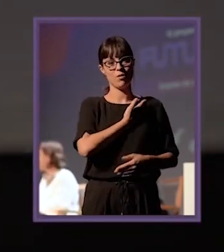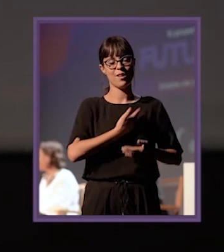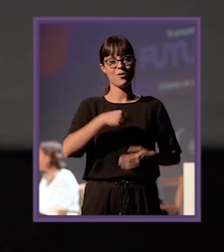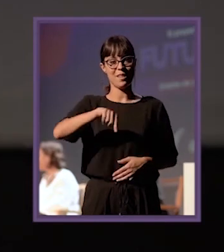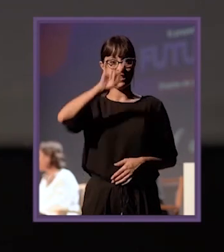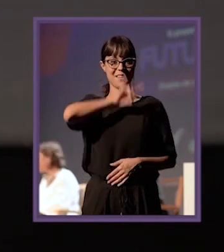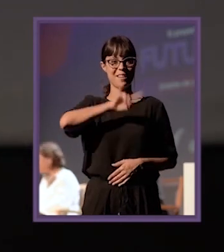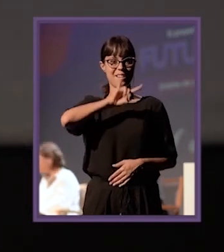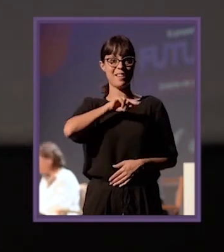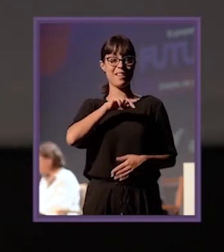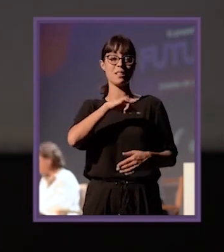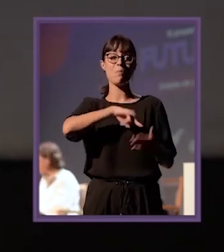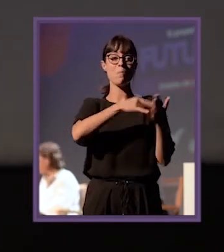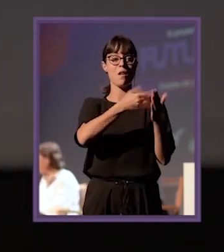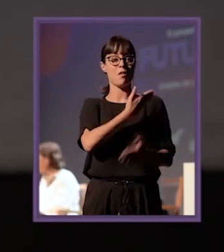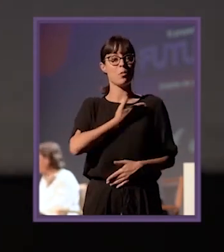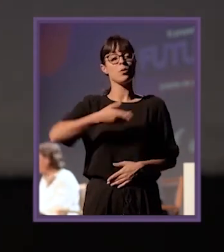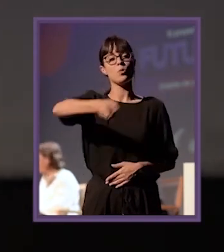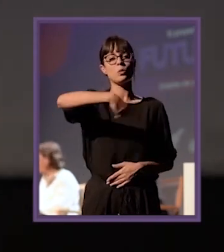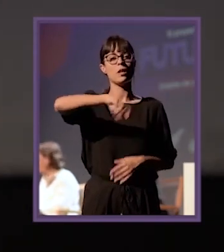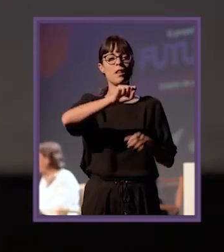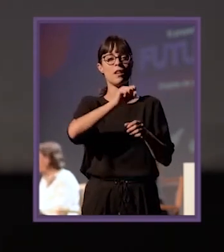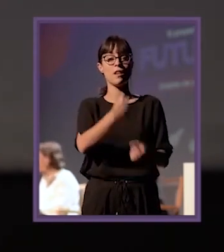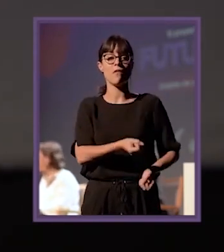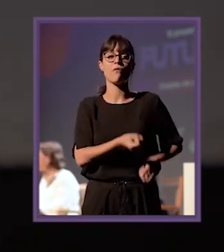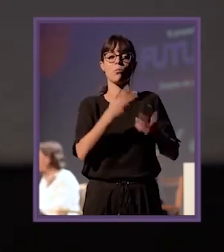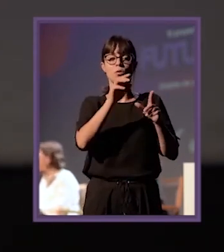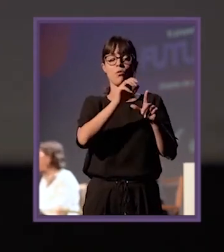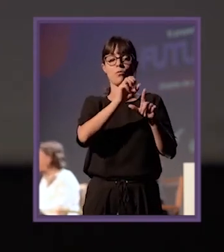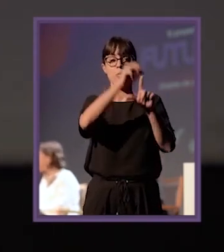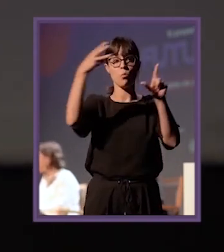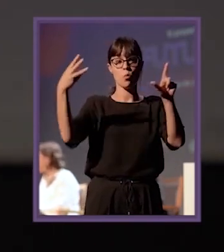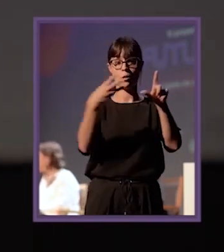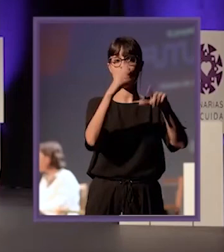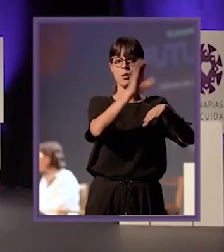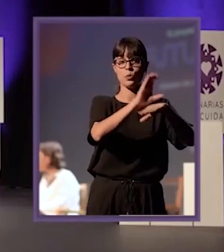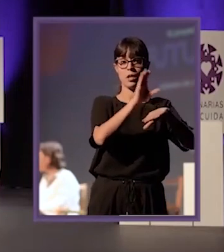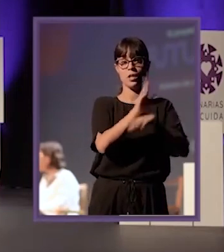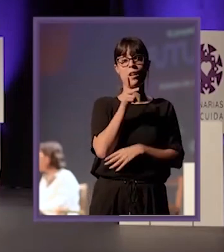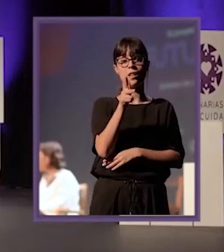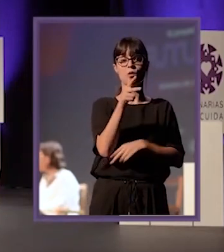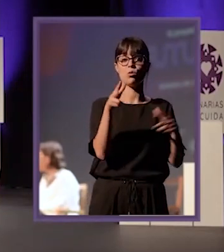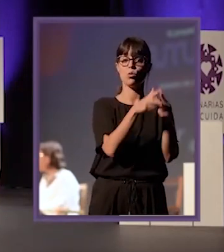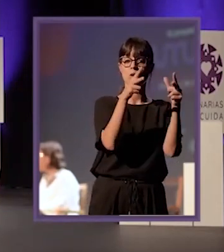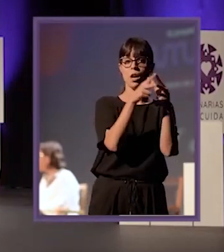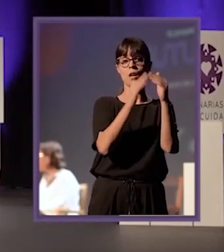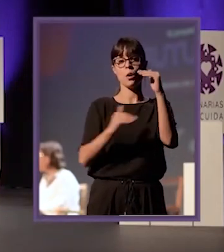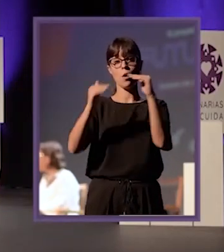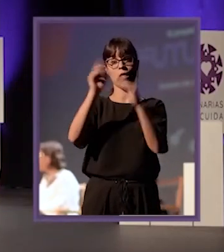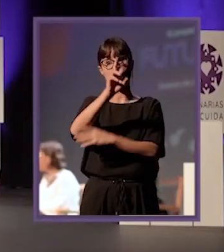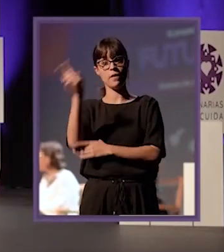aquí en Canarias. Pueden tener más información, por supuesto, en la web de la Consejería de Derechos Sociales, Igualdad, Diversidad y